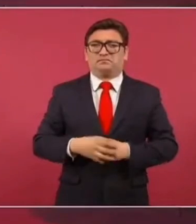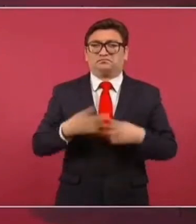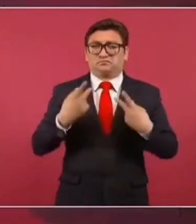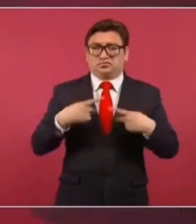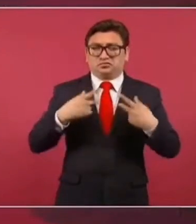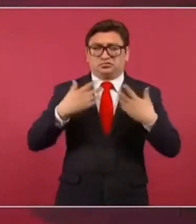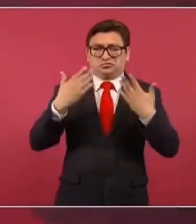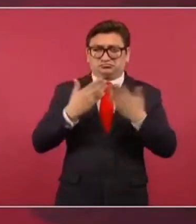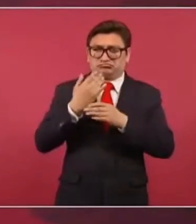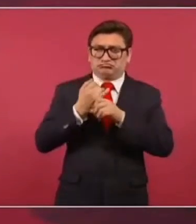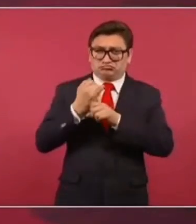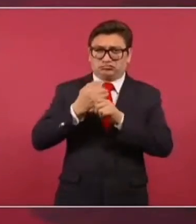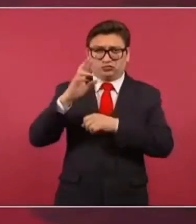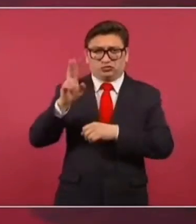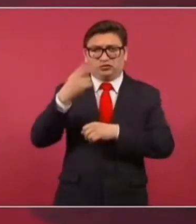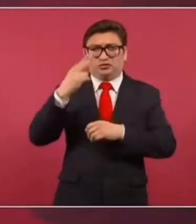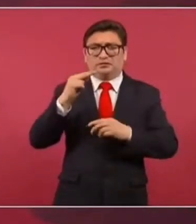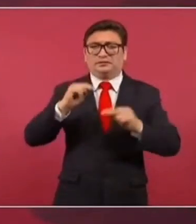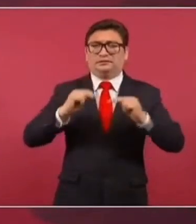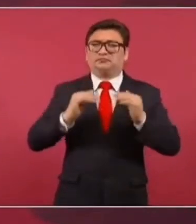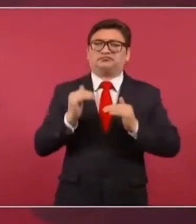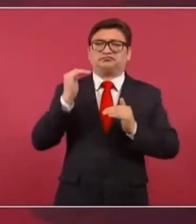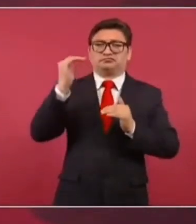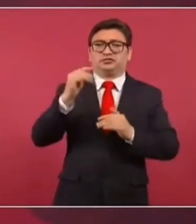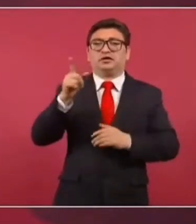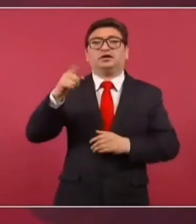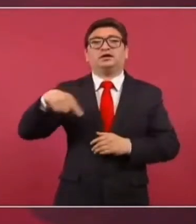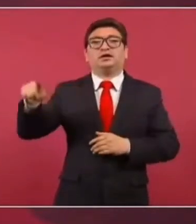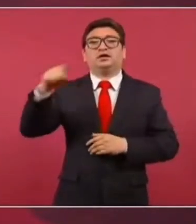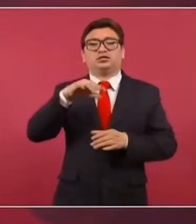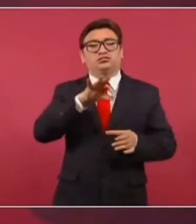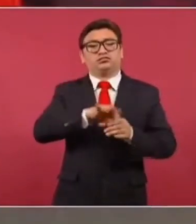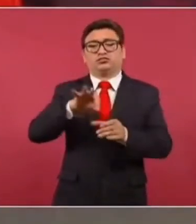académicos de gran nivel. Entonces votan por Cuadri,